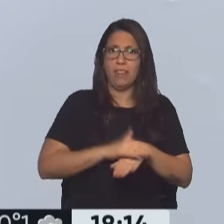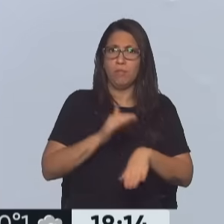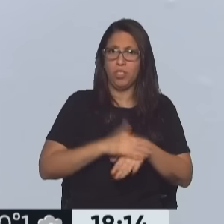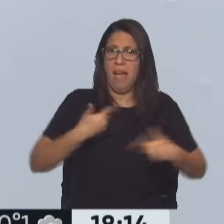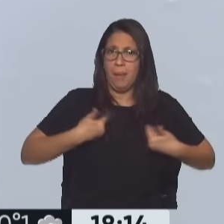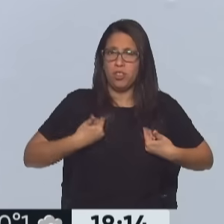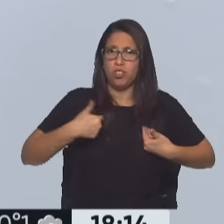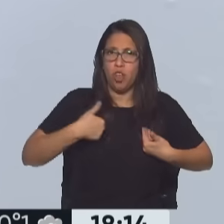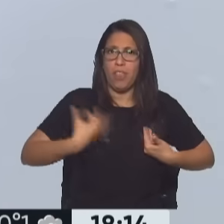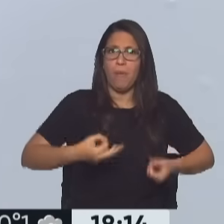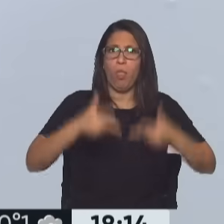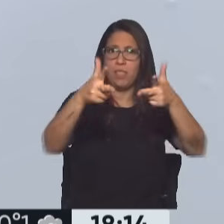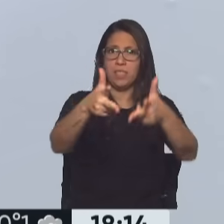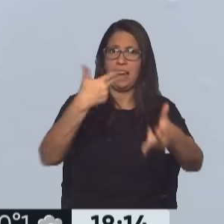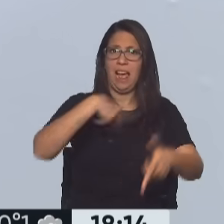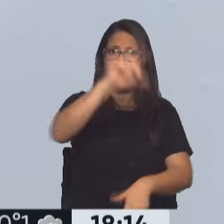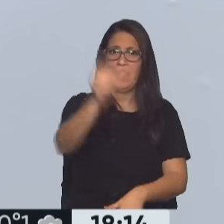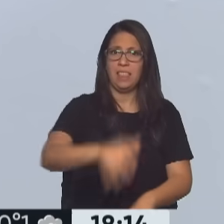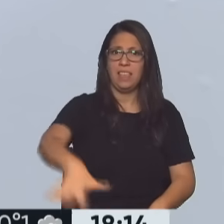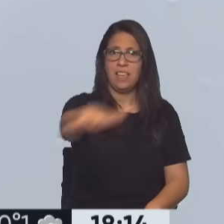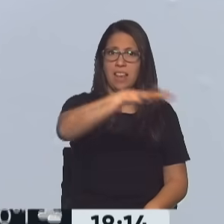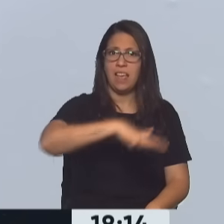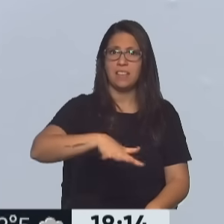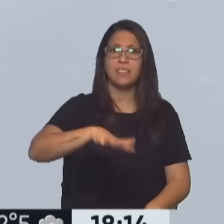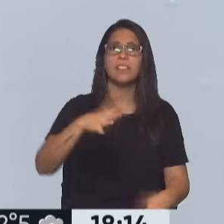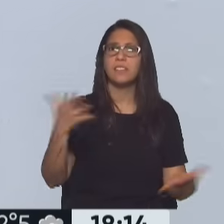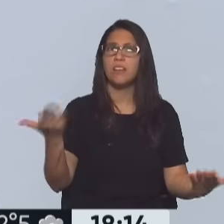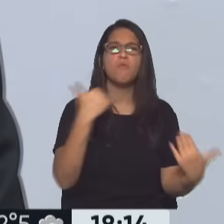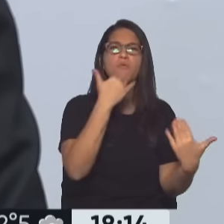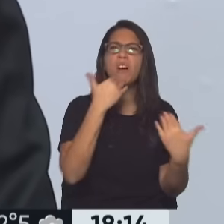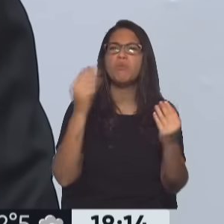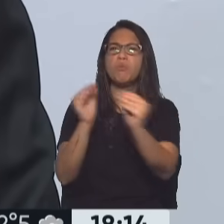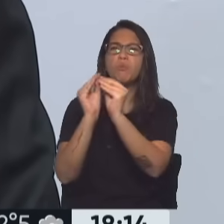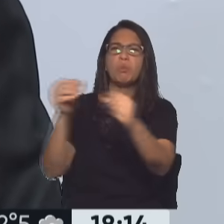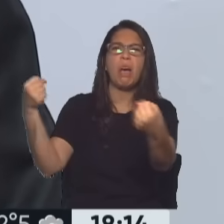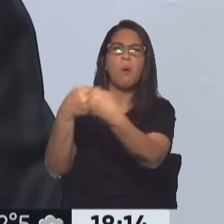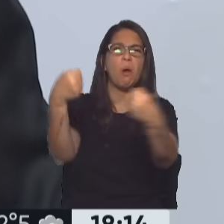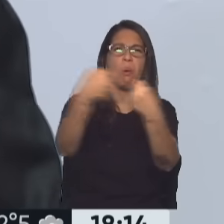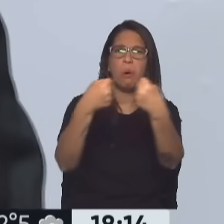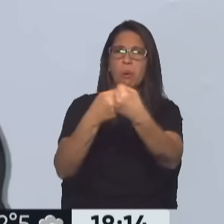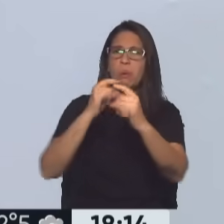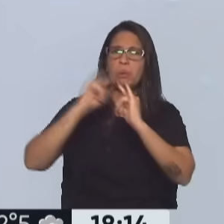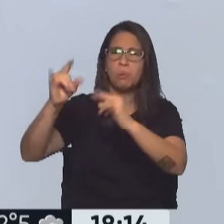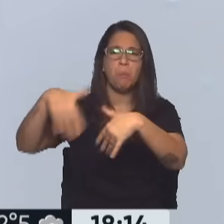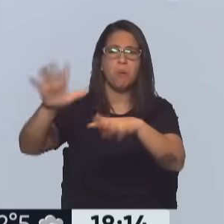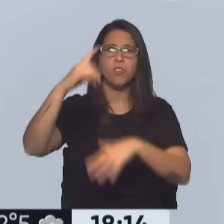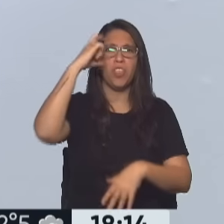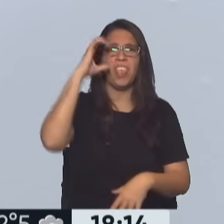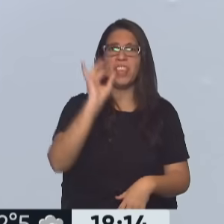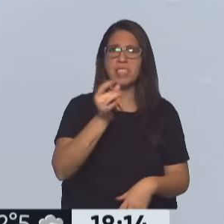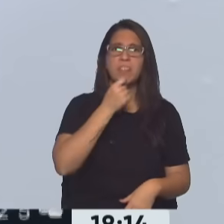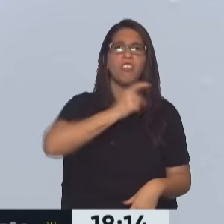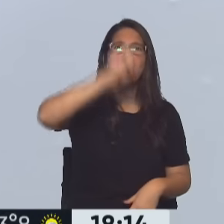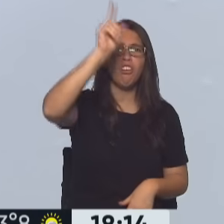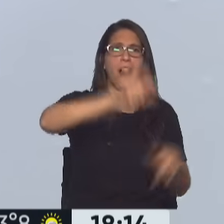argentinos que más allá de lo que suceda de pactos entre distintas fuerzas, yo el 10 de diciembre, si Dios y